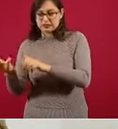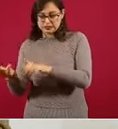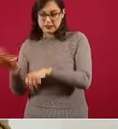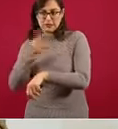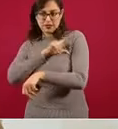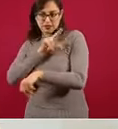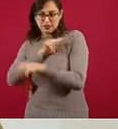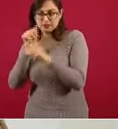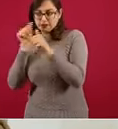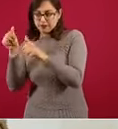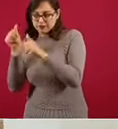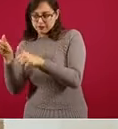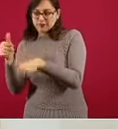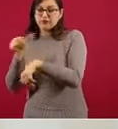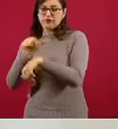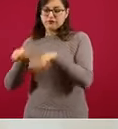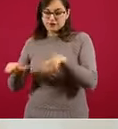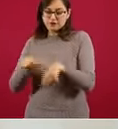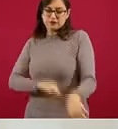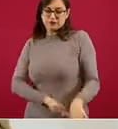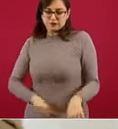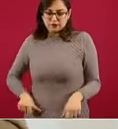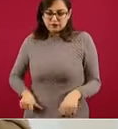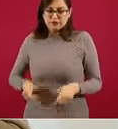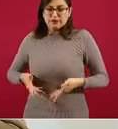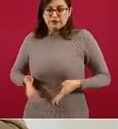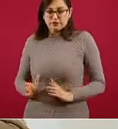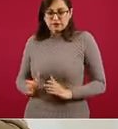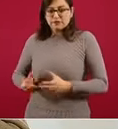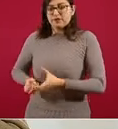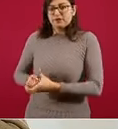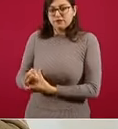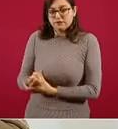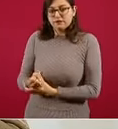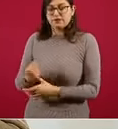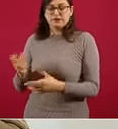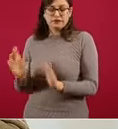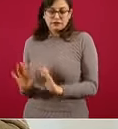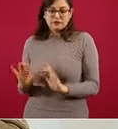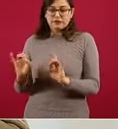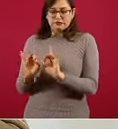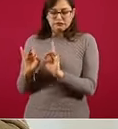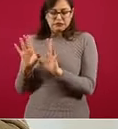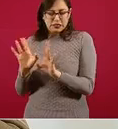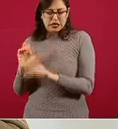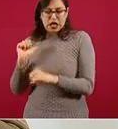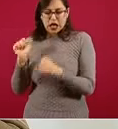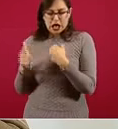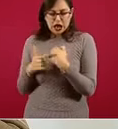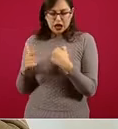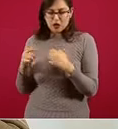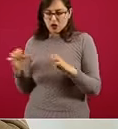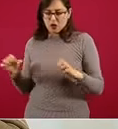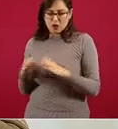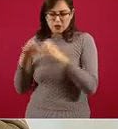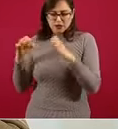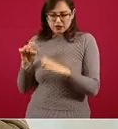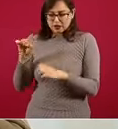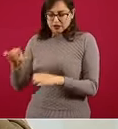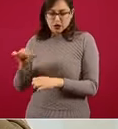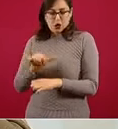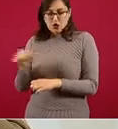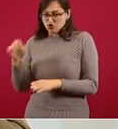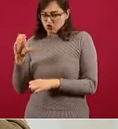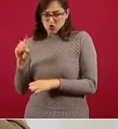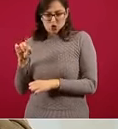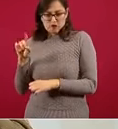con cesáreas, con partos, con urgencias gastrointestinales, que son para lo que se tiene el convenio. Entonces,